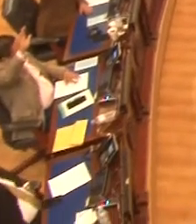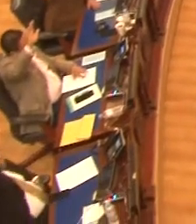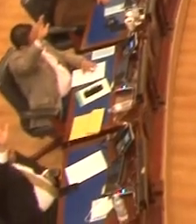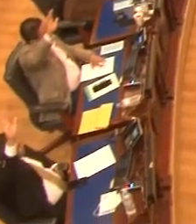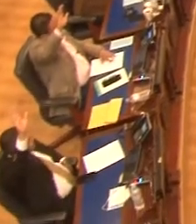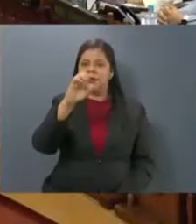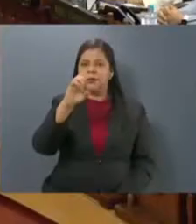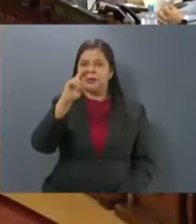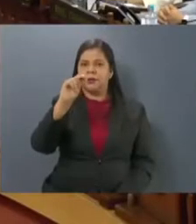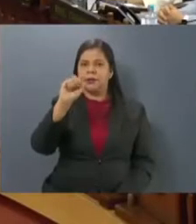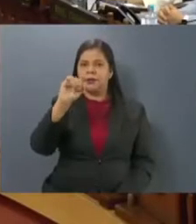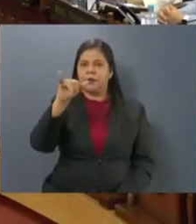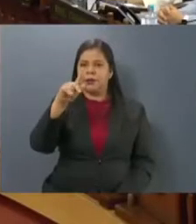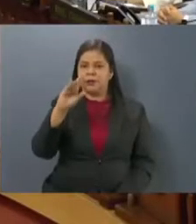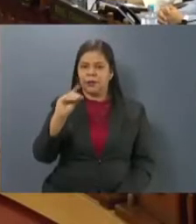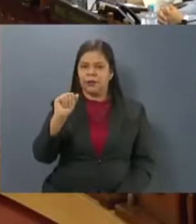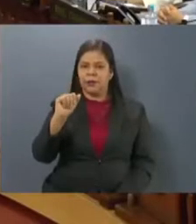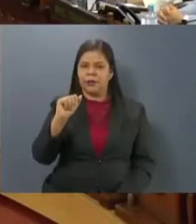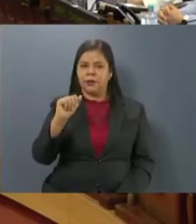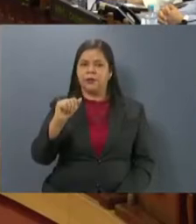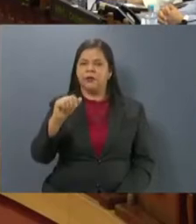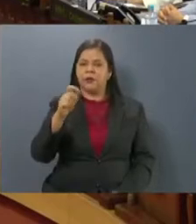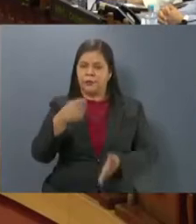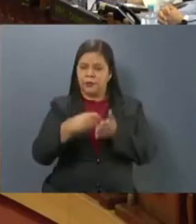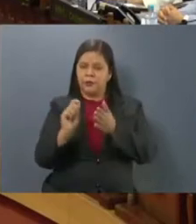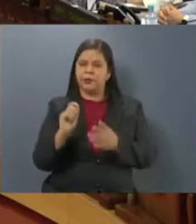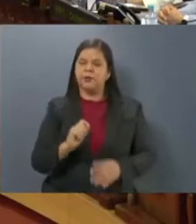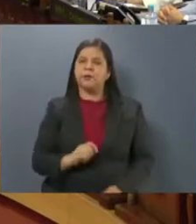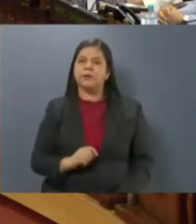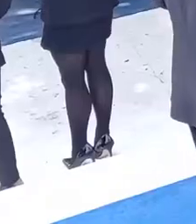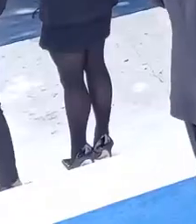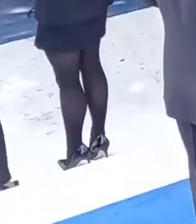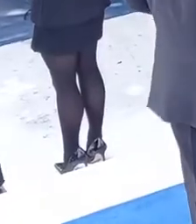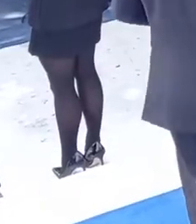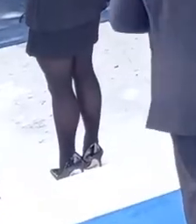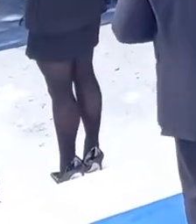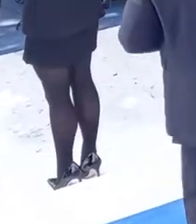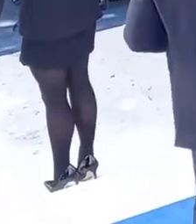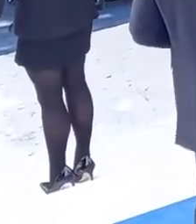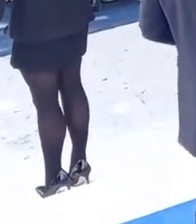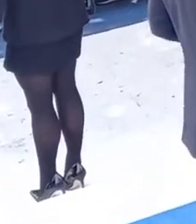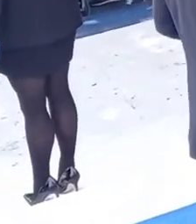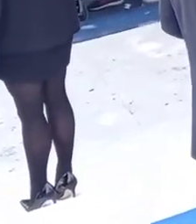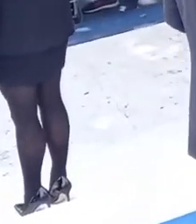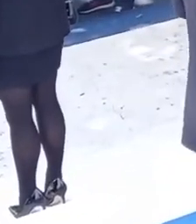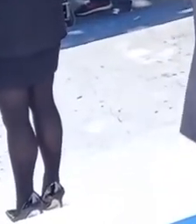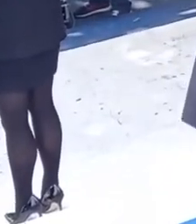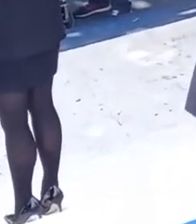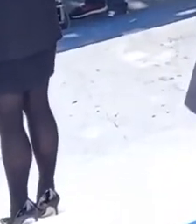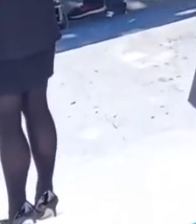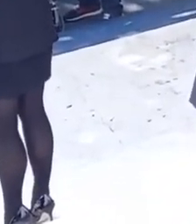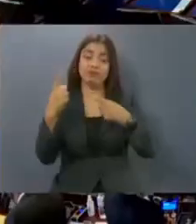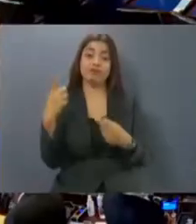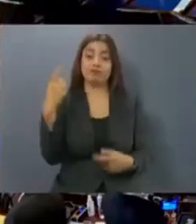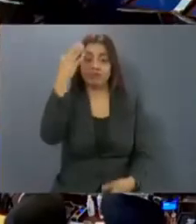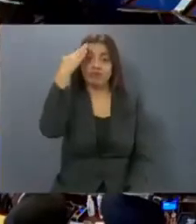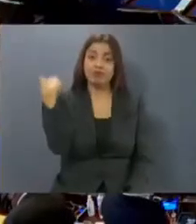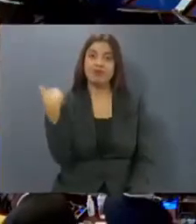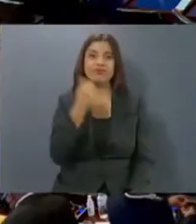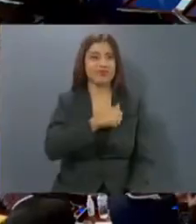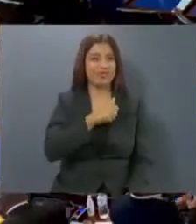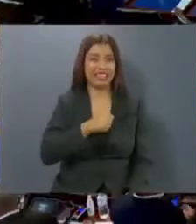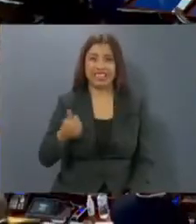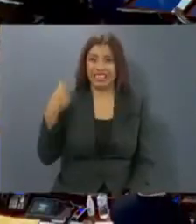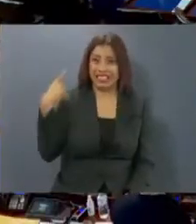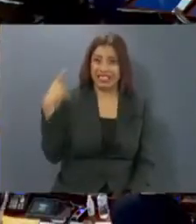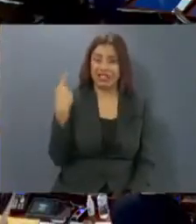informe sobre sus 2 años de gobierno, confirmó el presidente de dicho órgano de Estado. Desde el pasado viernes 28, personal del Parlamento se encuentra realizando trabajos